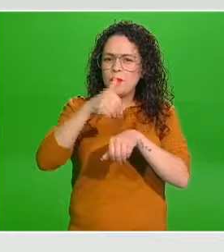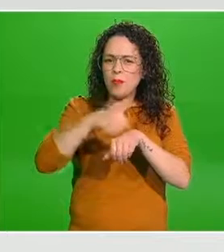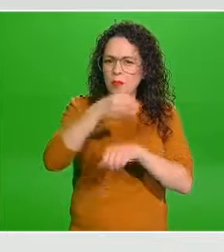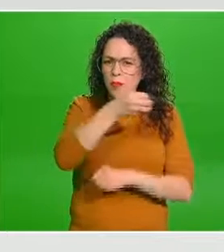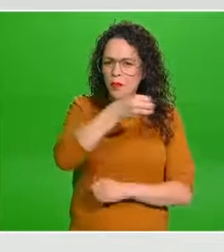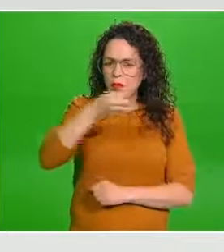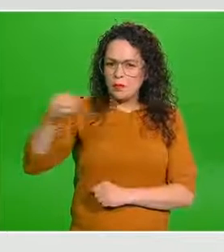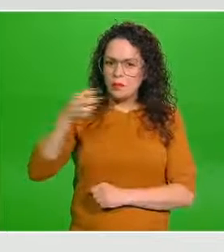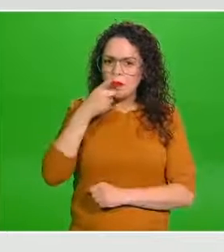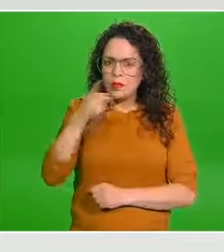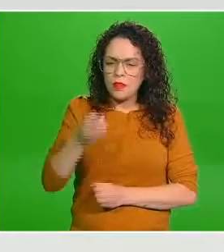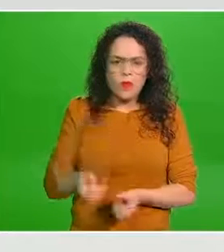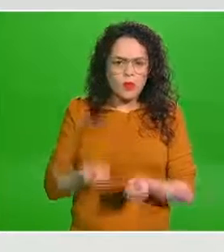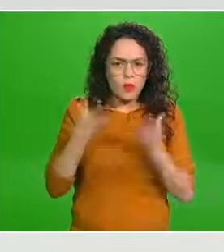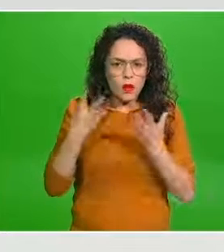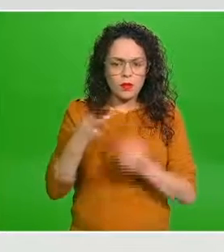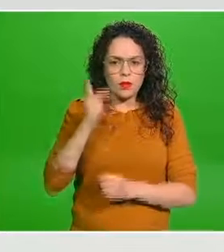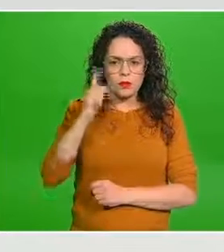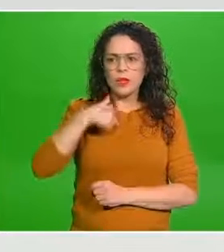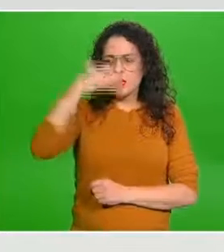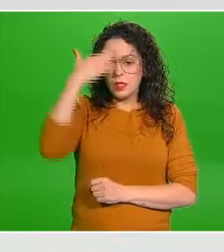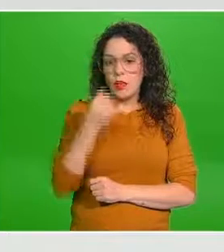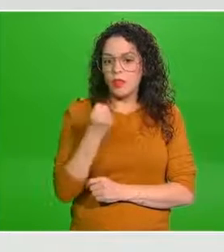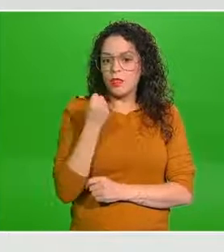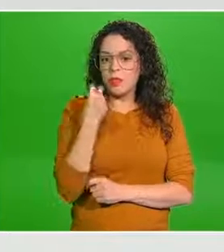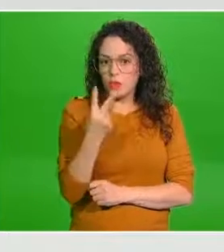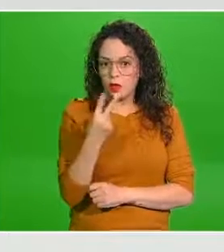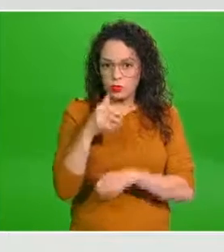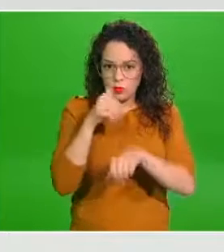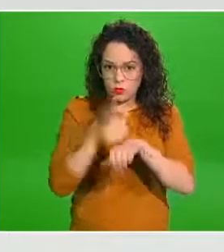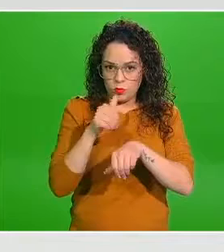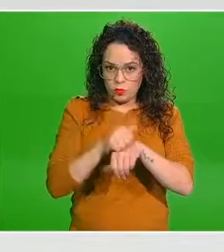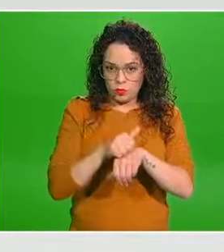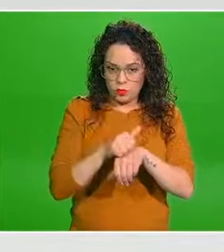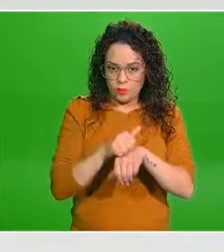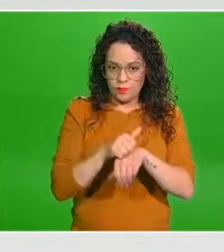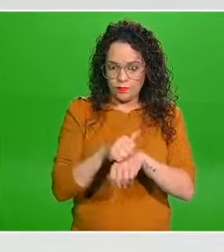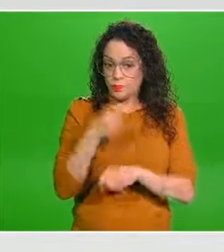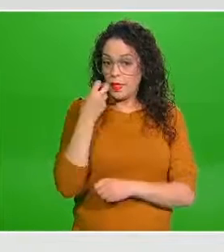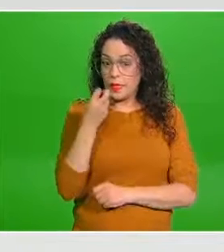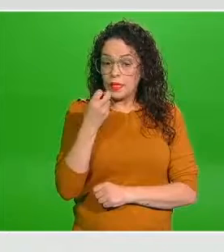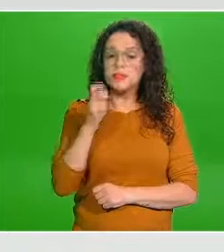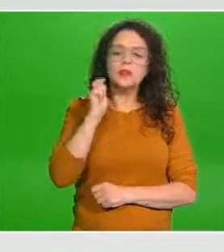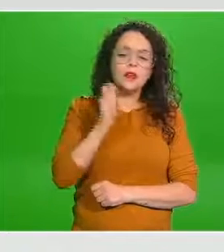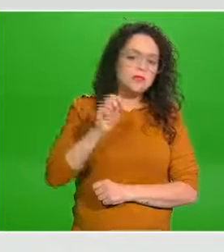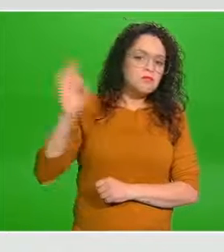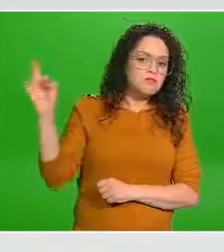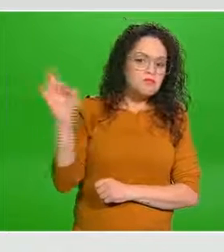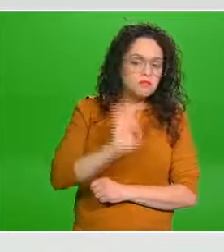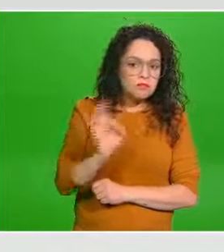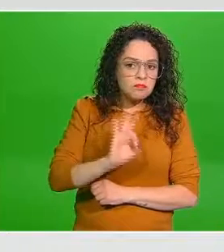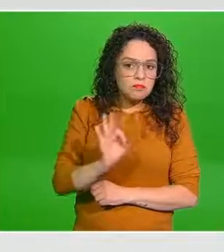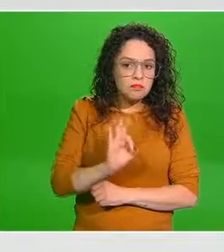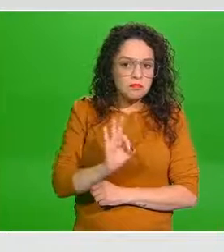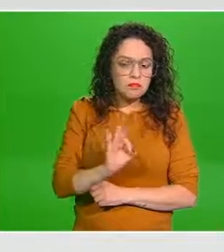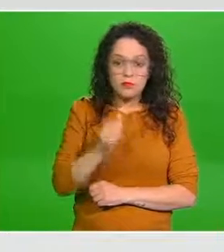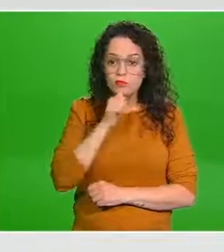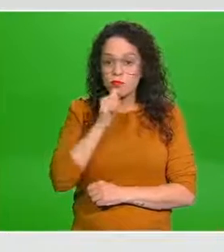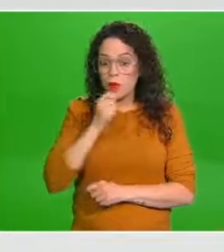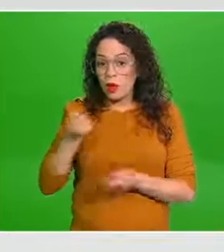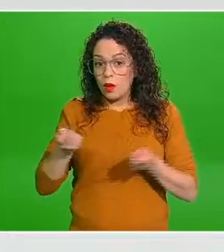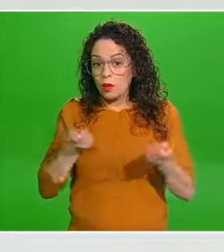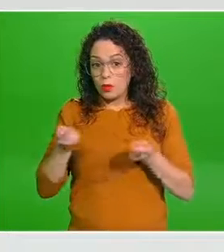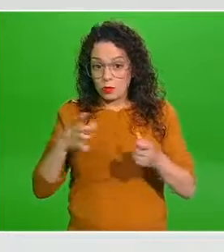que mencionaron de cuánto estamos. Sé que es de 2 dígitos. Entonces, no sé si eso puede ser un índice de que todavía no entra en control la